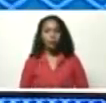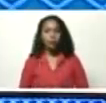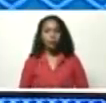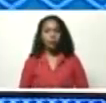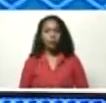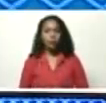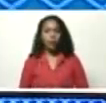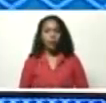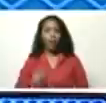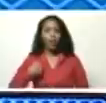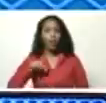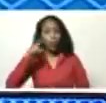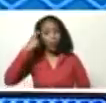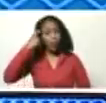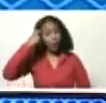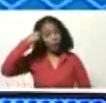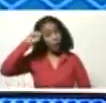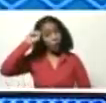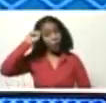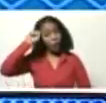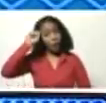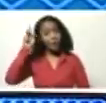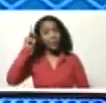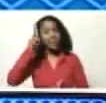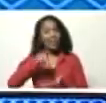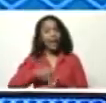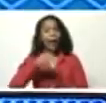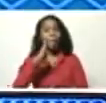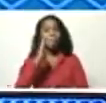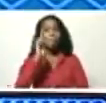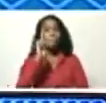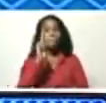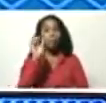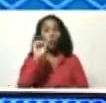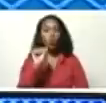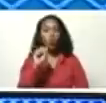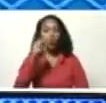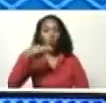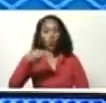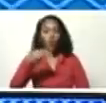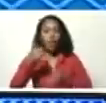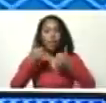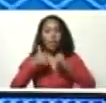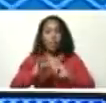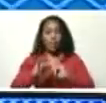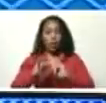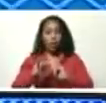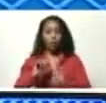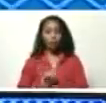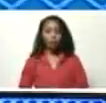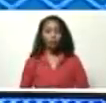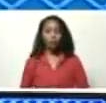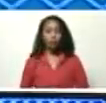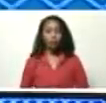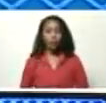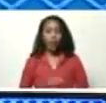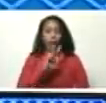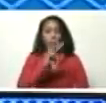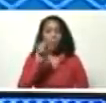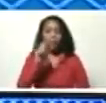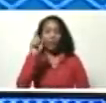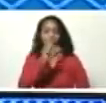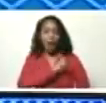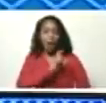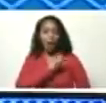tenemos que recordar que una vez que llega George Bush, hijo, George W. Bush, el 20 de